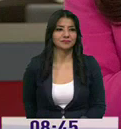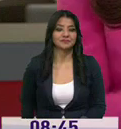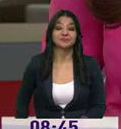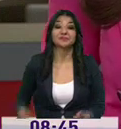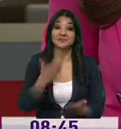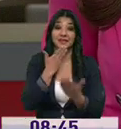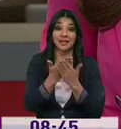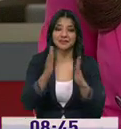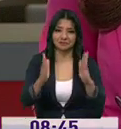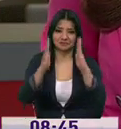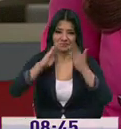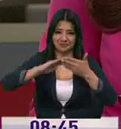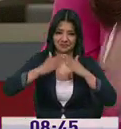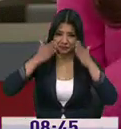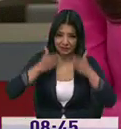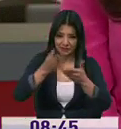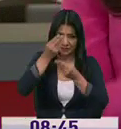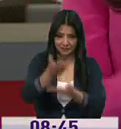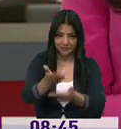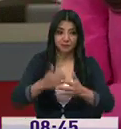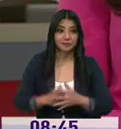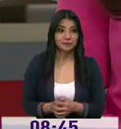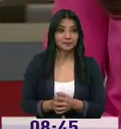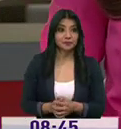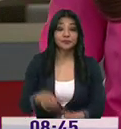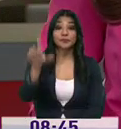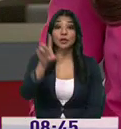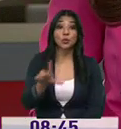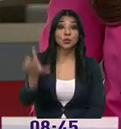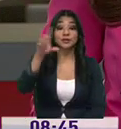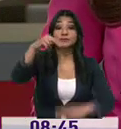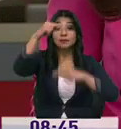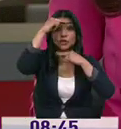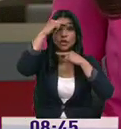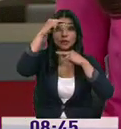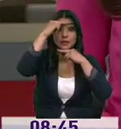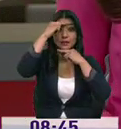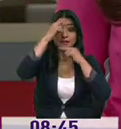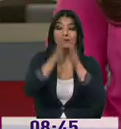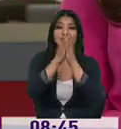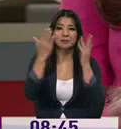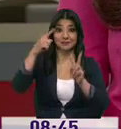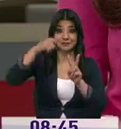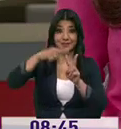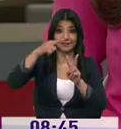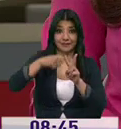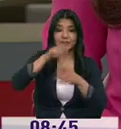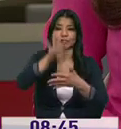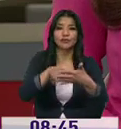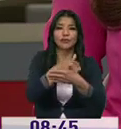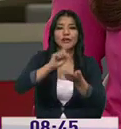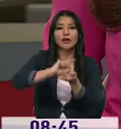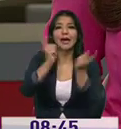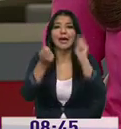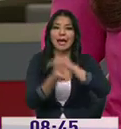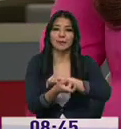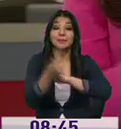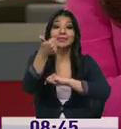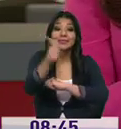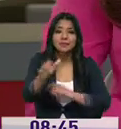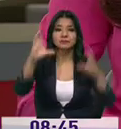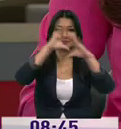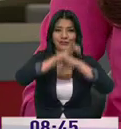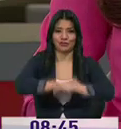y queremos hacerles un anuncio, y es que a partir de este lunes nuestro noticiero estelar El Comercio TV cambia de horario. A las 22 horas usted